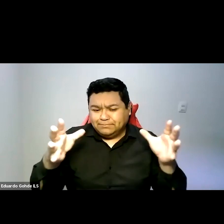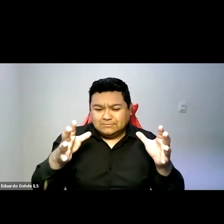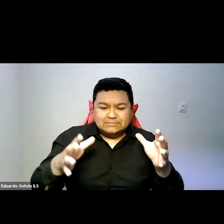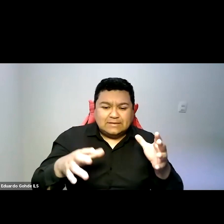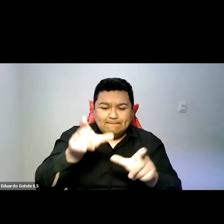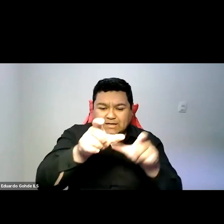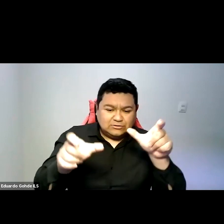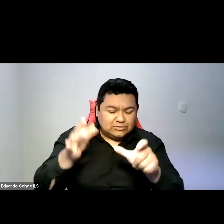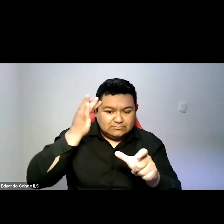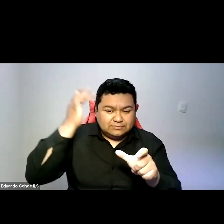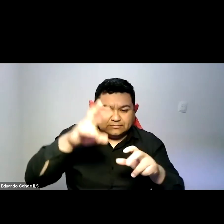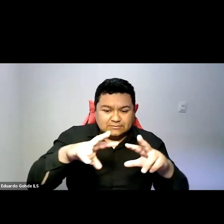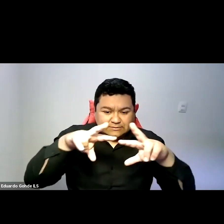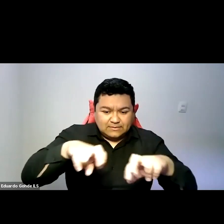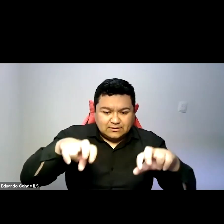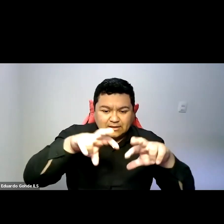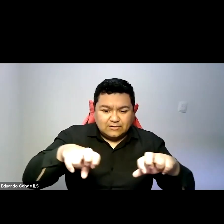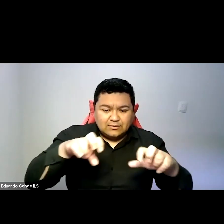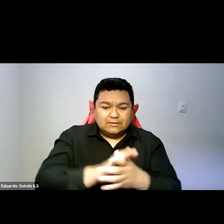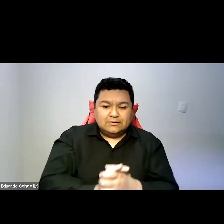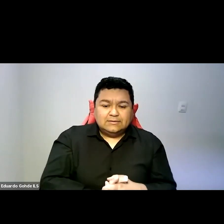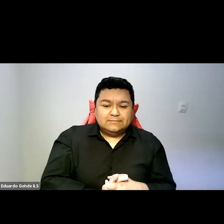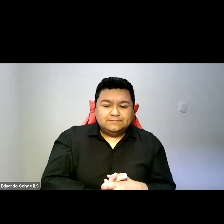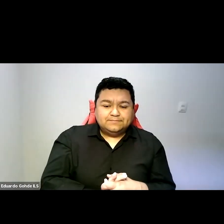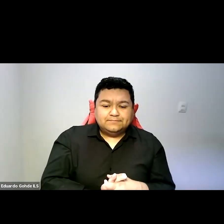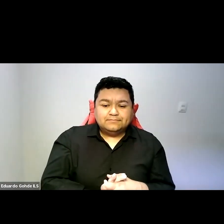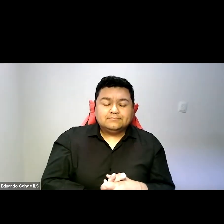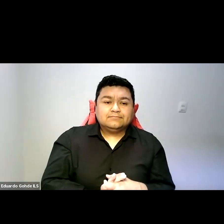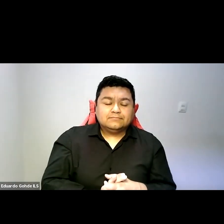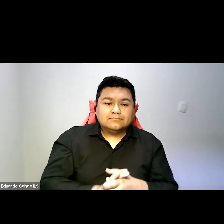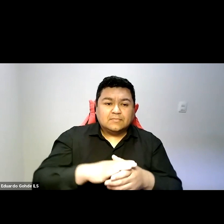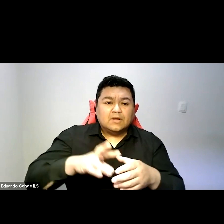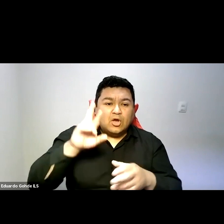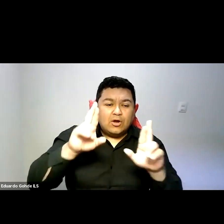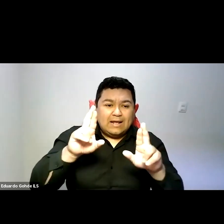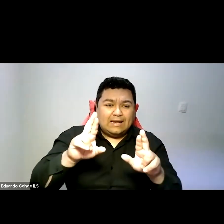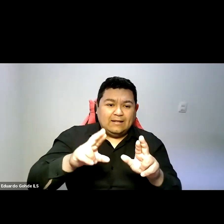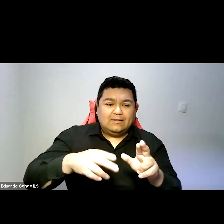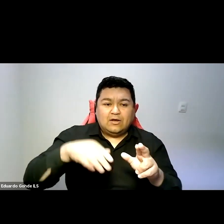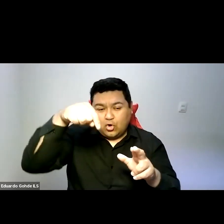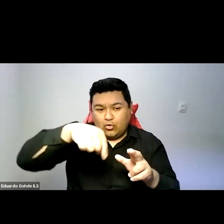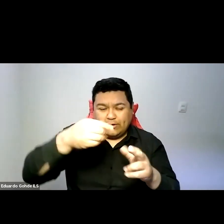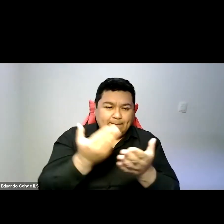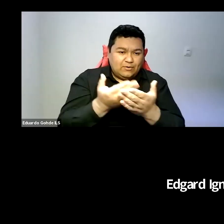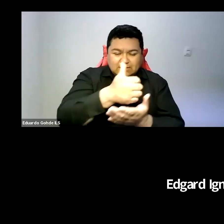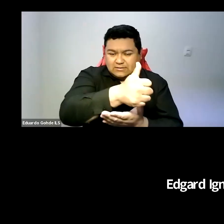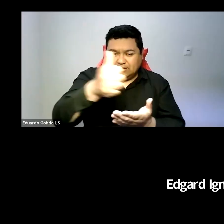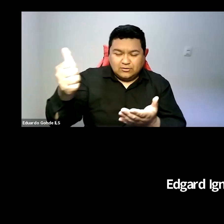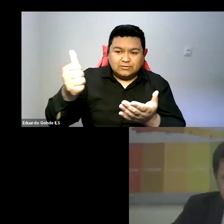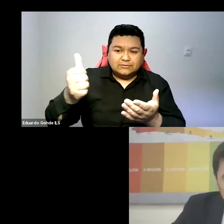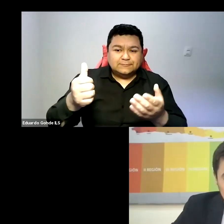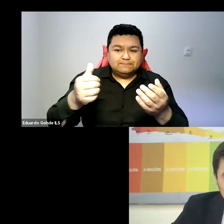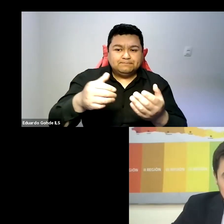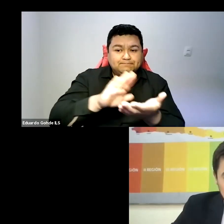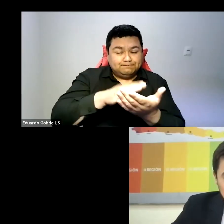a los expertos que hoy día nos acompañan, y esperamos que sea una jornada muy provechosa para todos. Que estén muy bien.